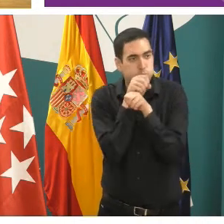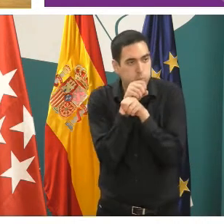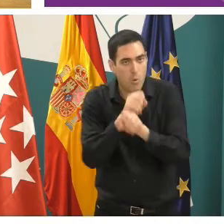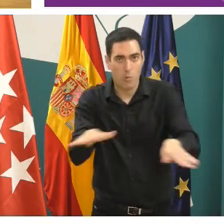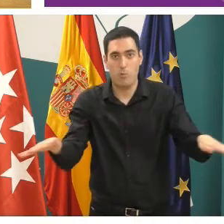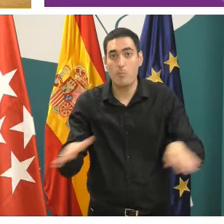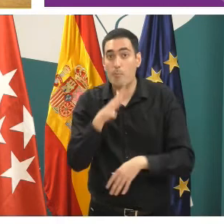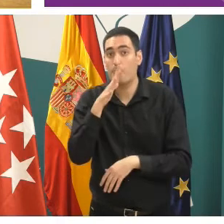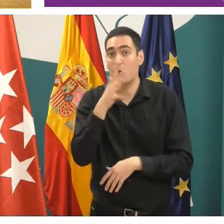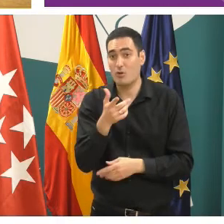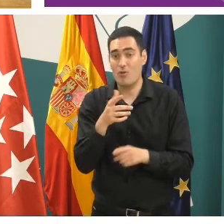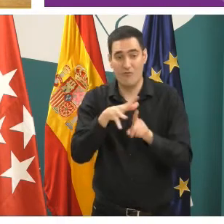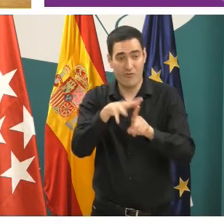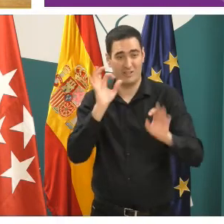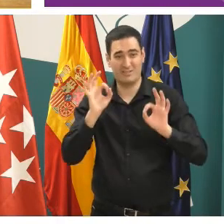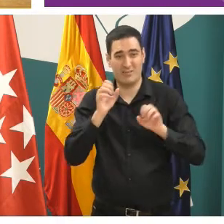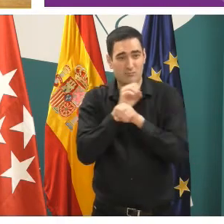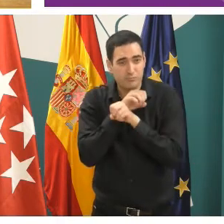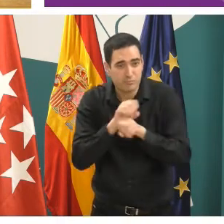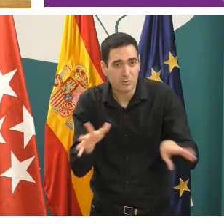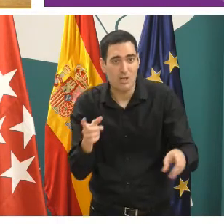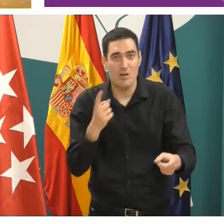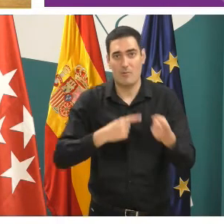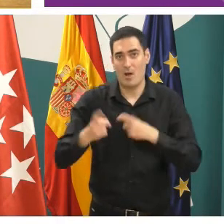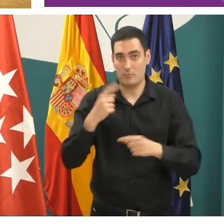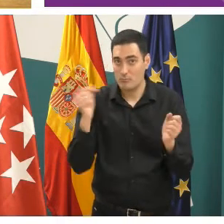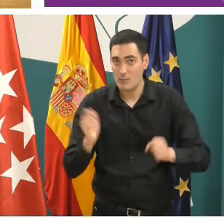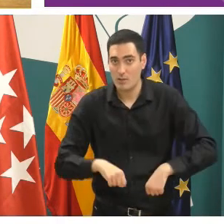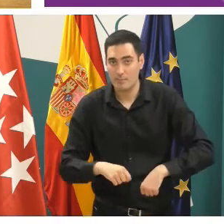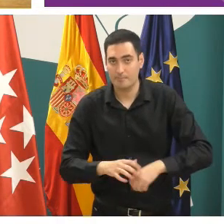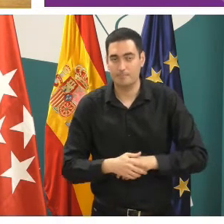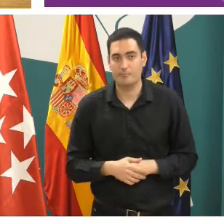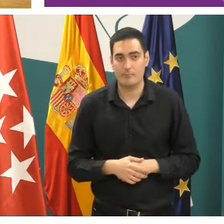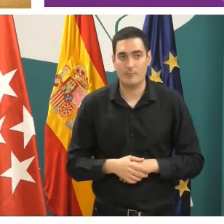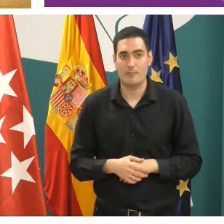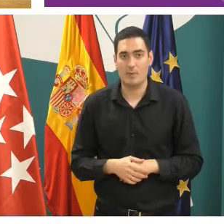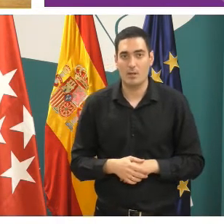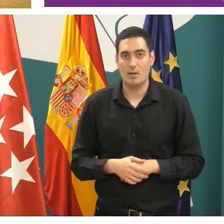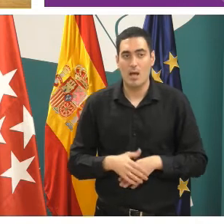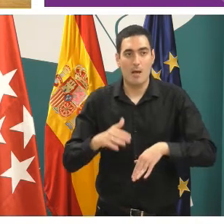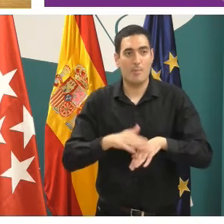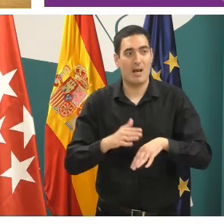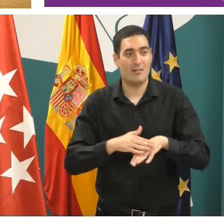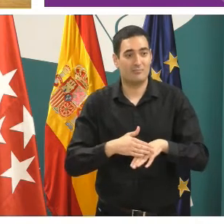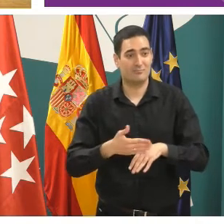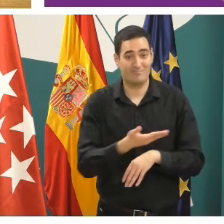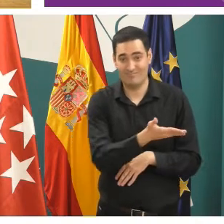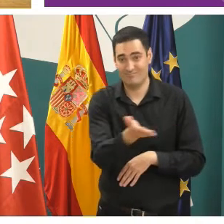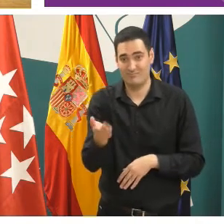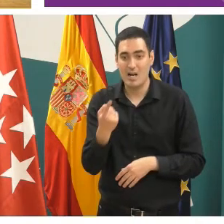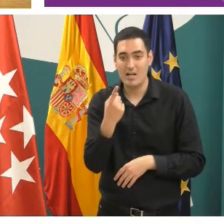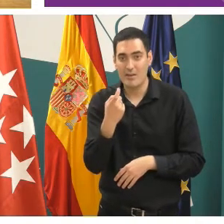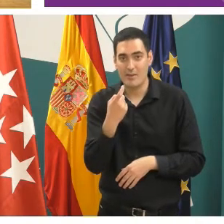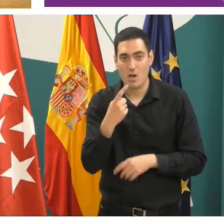tan importante estos foros de difusión y de información, ¿vale?, para que de alguna manera todos nos hagamos cargo de la necesidad que